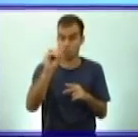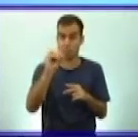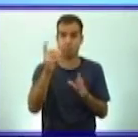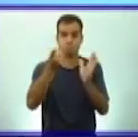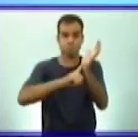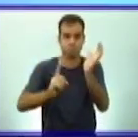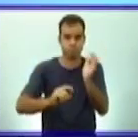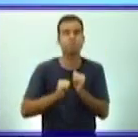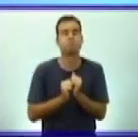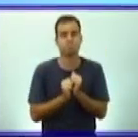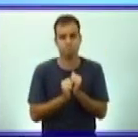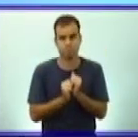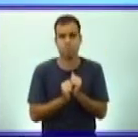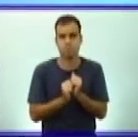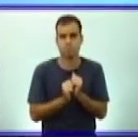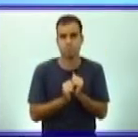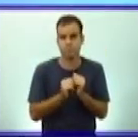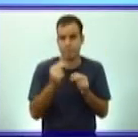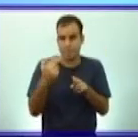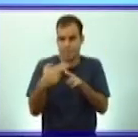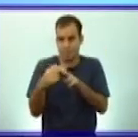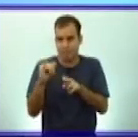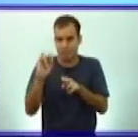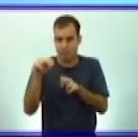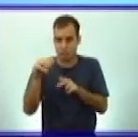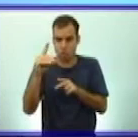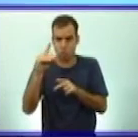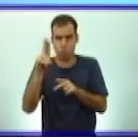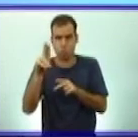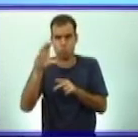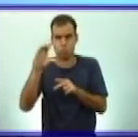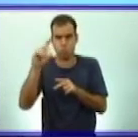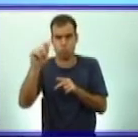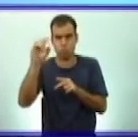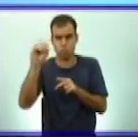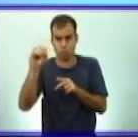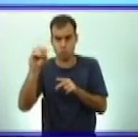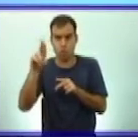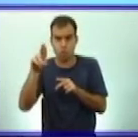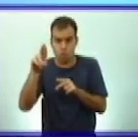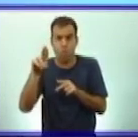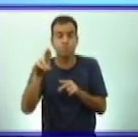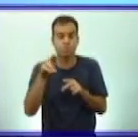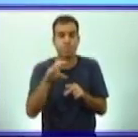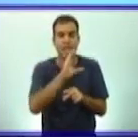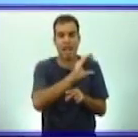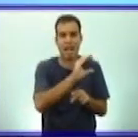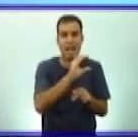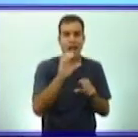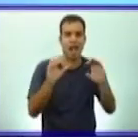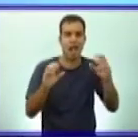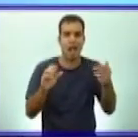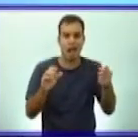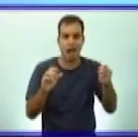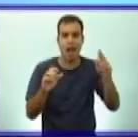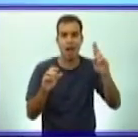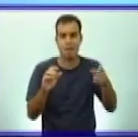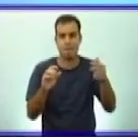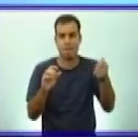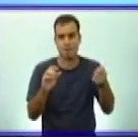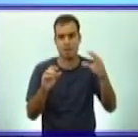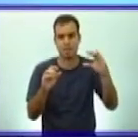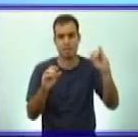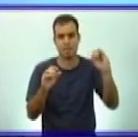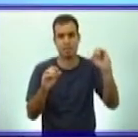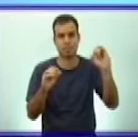un inductor y un capacitor. Y vimos el cambio periódico de las magnitudes